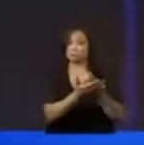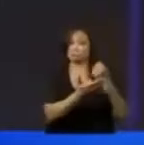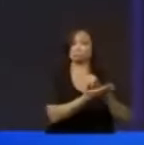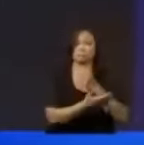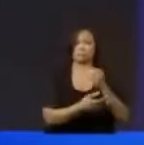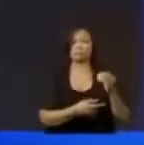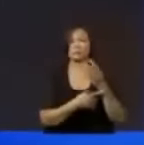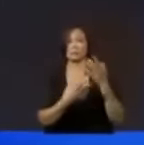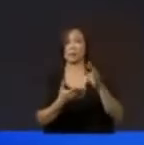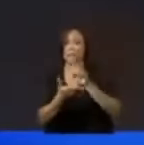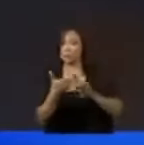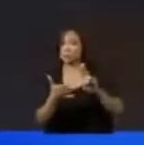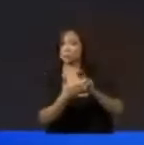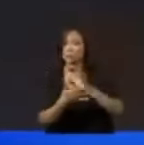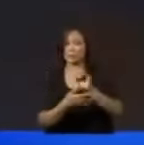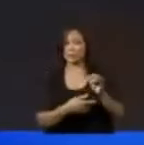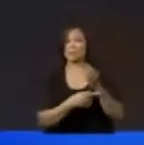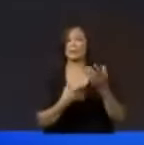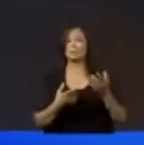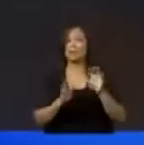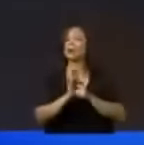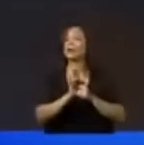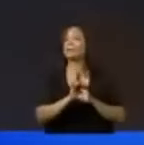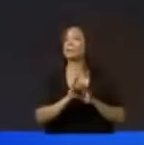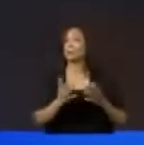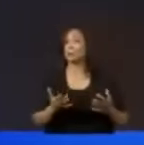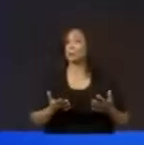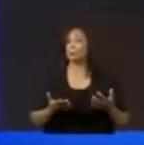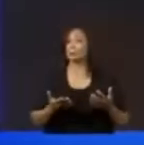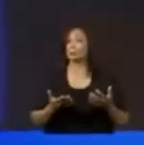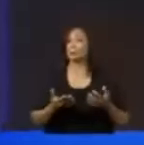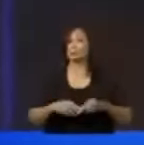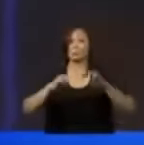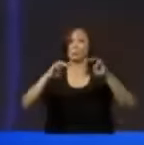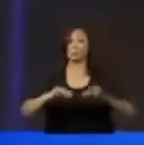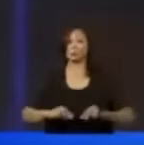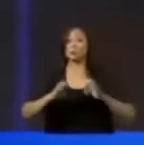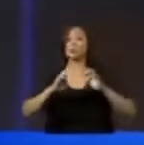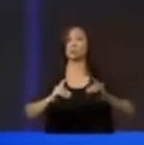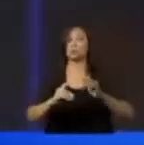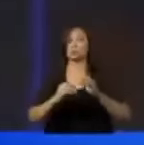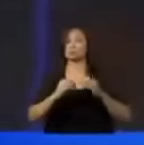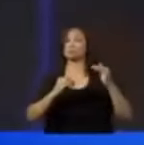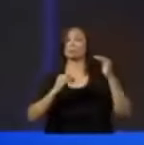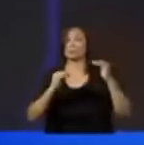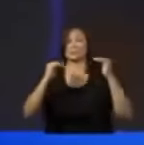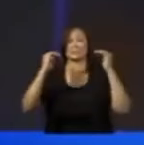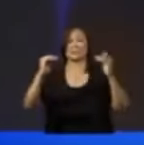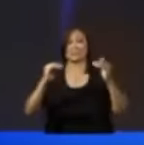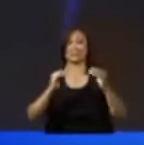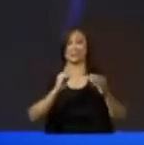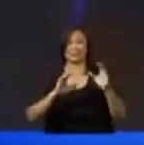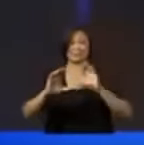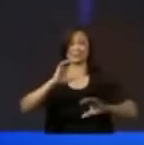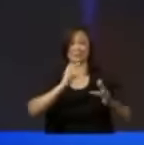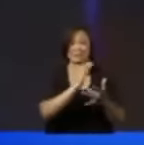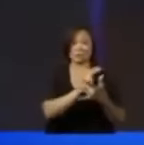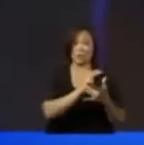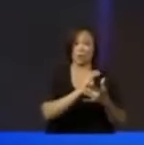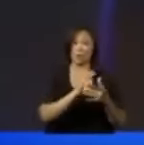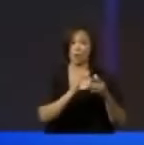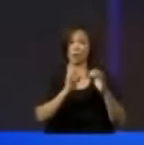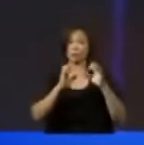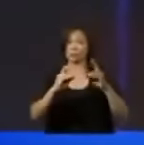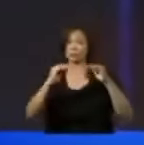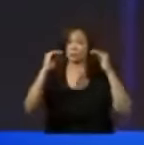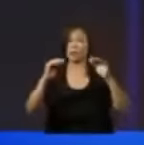aprovechar las universidades. En el caso del Ministerio de Educación Superior, Ciencia y Tecnología, apenas